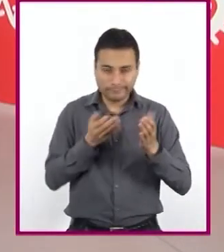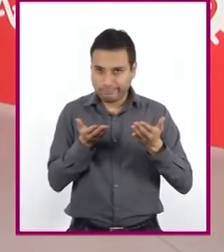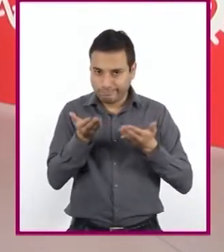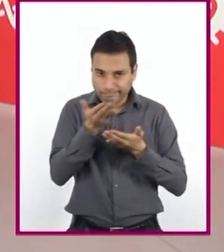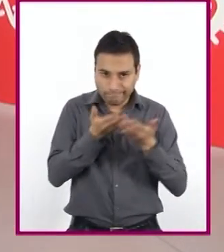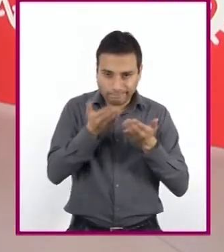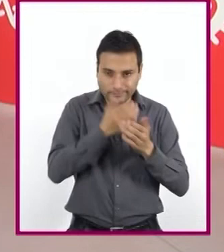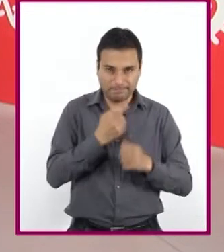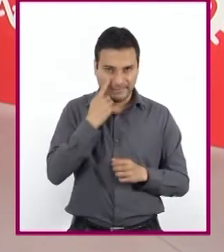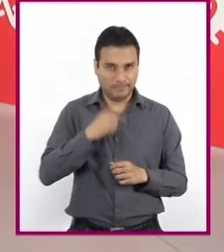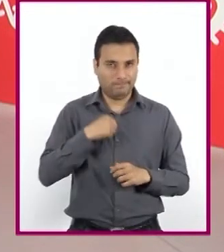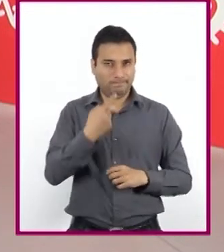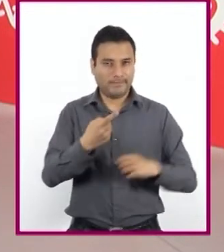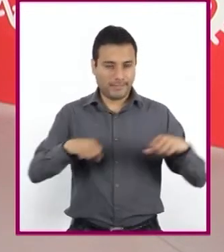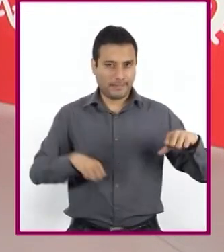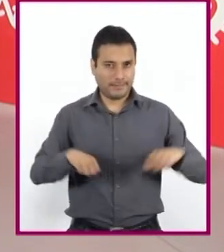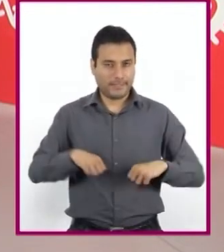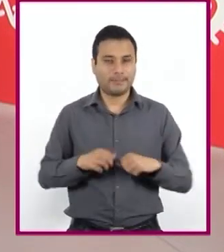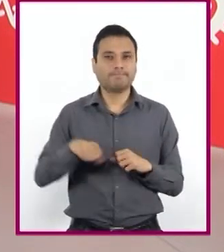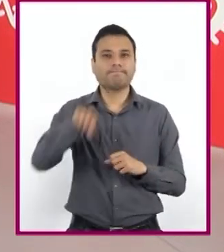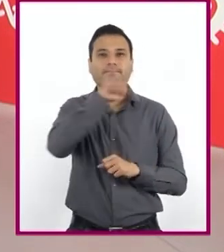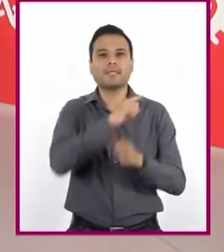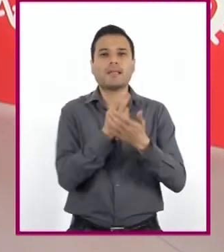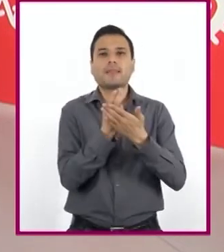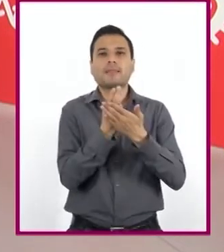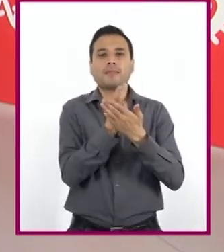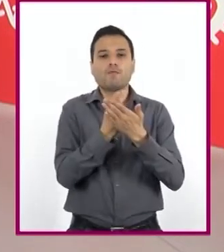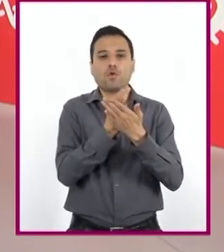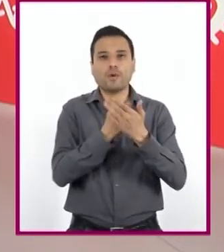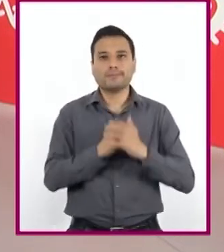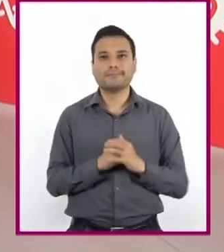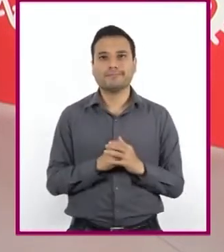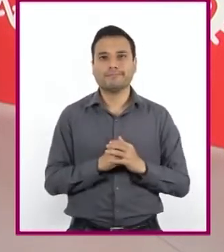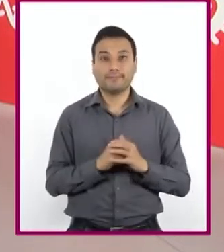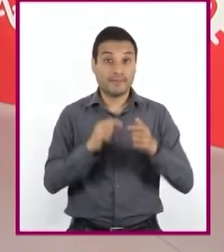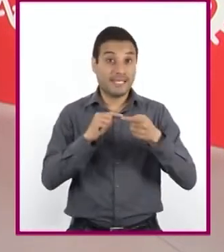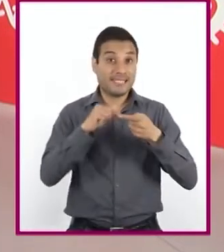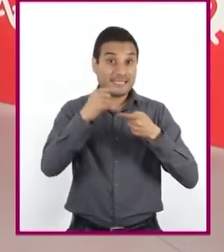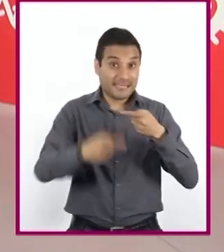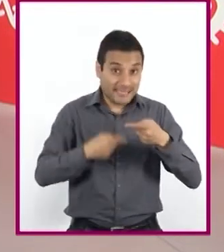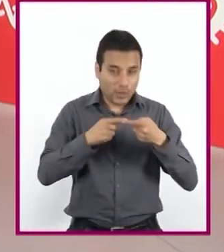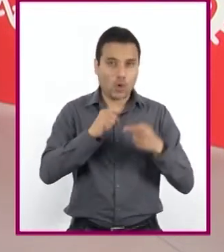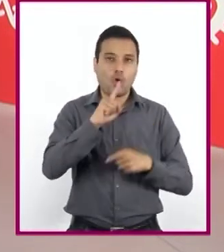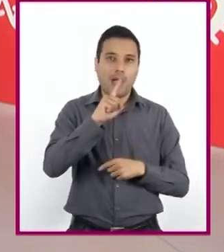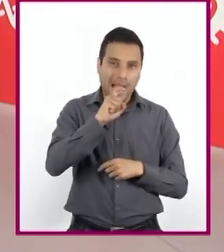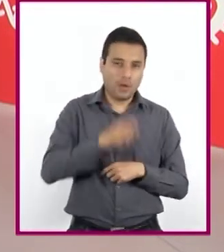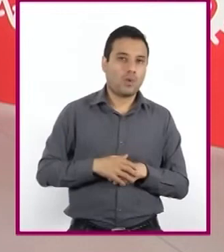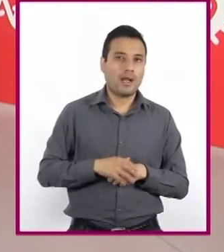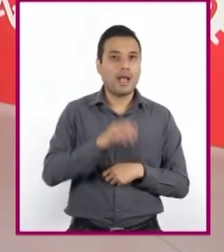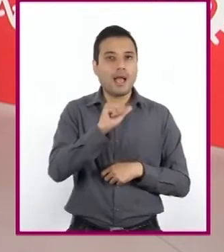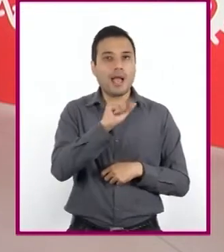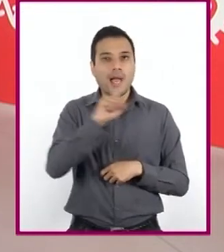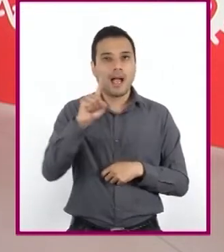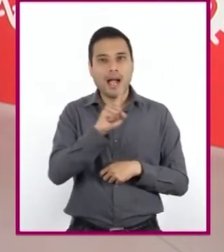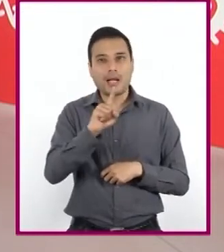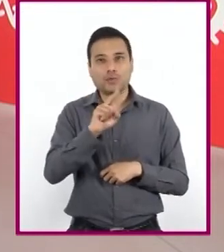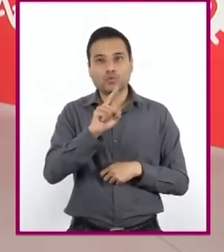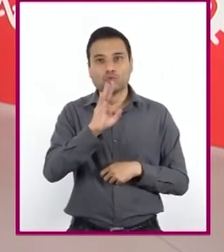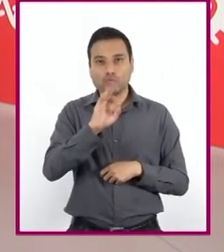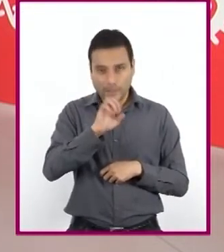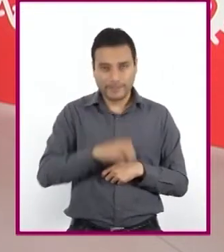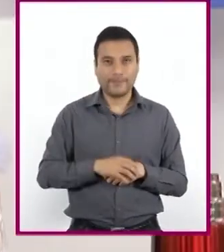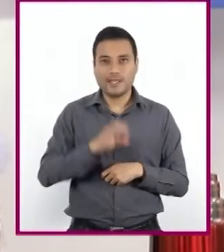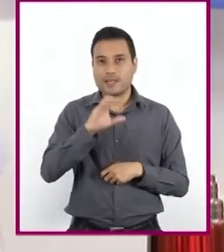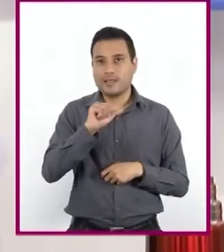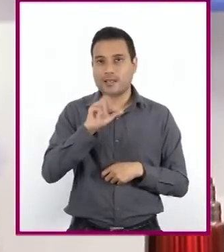Ahora los reto. Elaboren un dibujo de cada uno de los ciclos que vimos. Abarquen toda la hoja de su